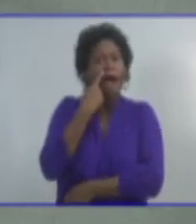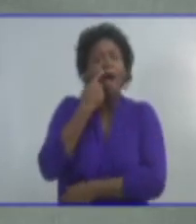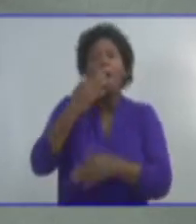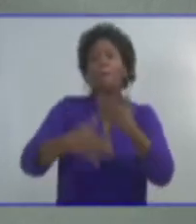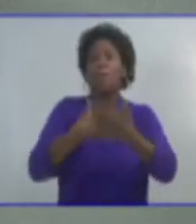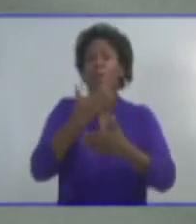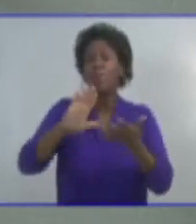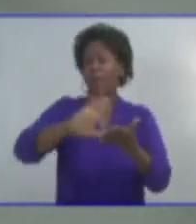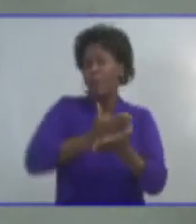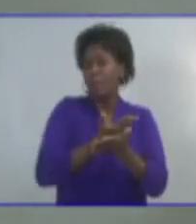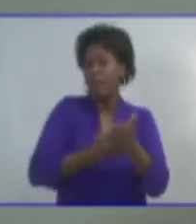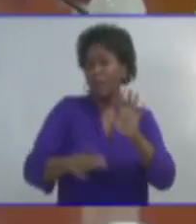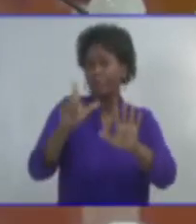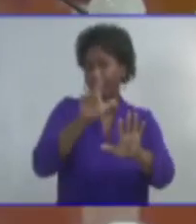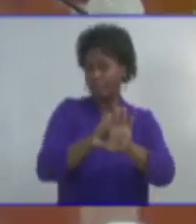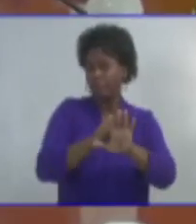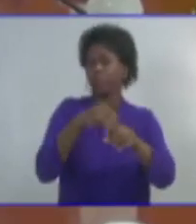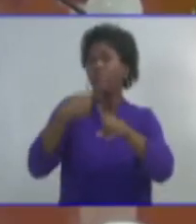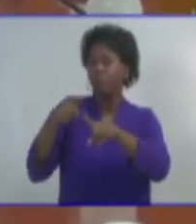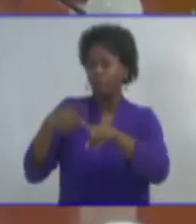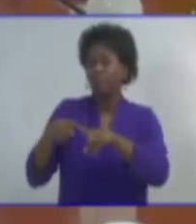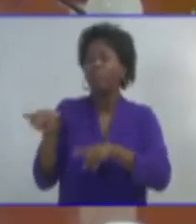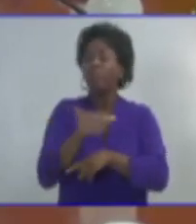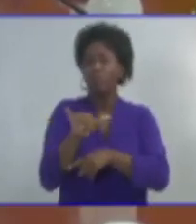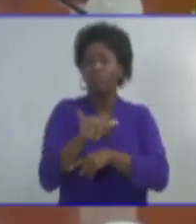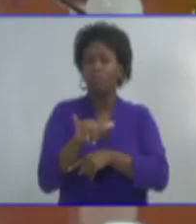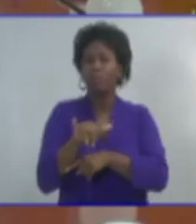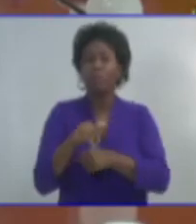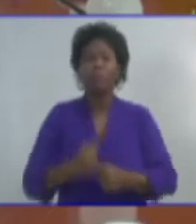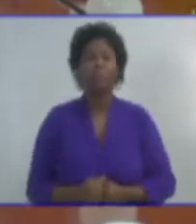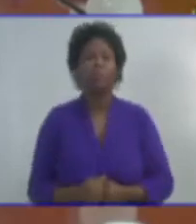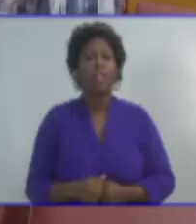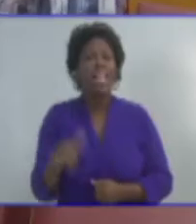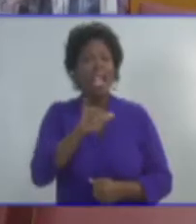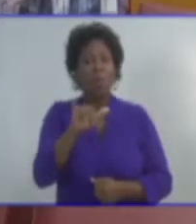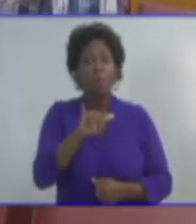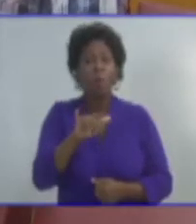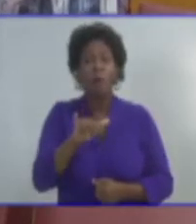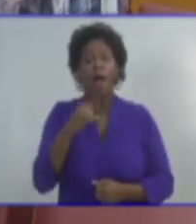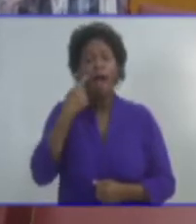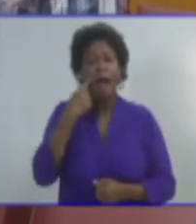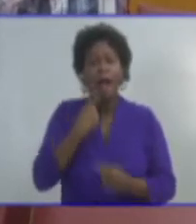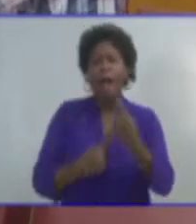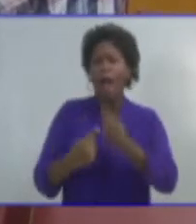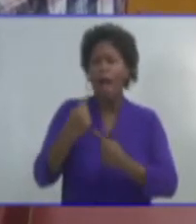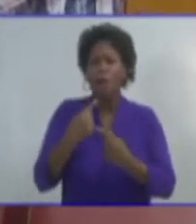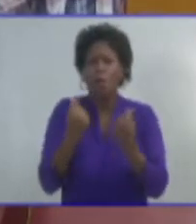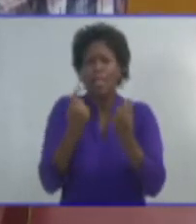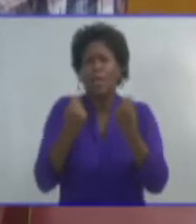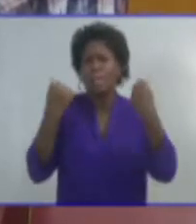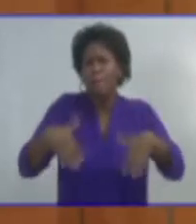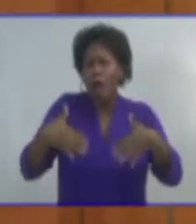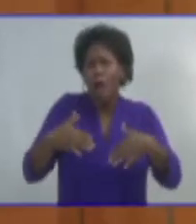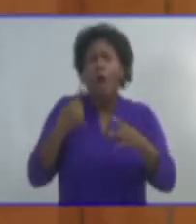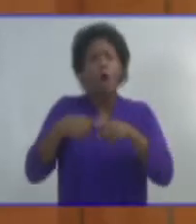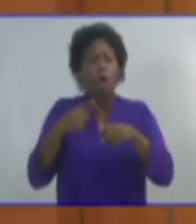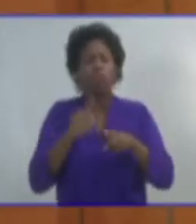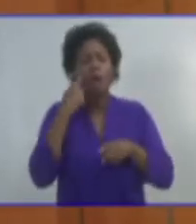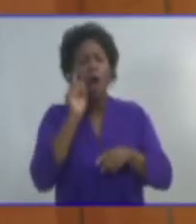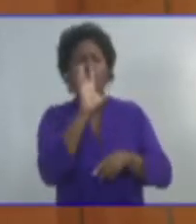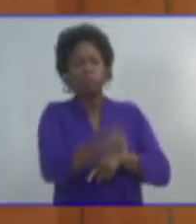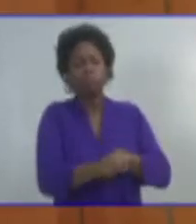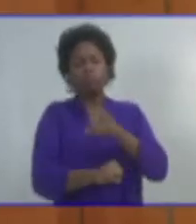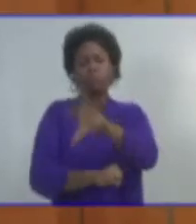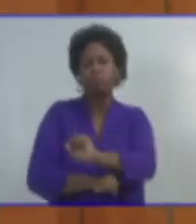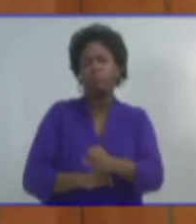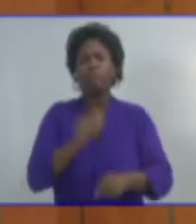en el enfrentamiento a indisciplinas, ilegalidades y delitos, sobre todo en el alza desmedida de los precios. Yo he hablado con varios pectores,